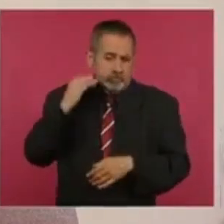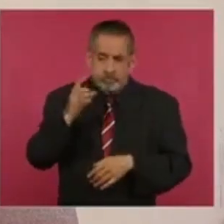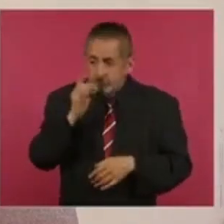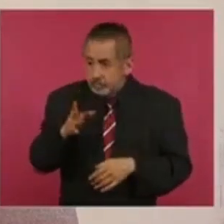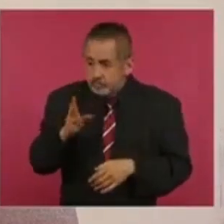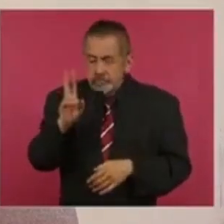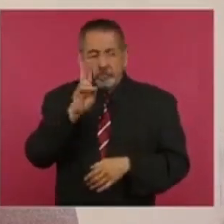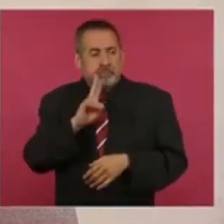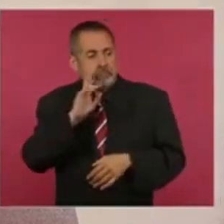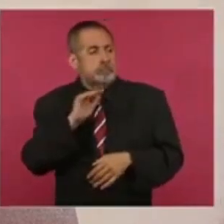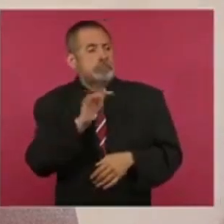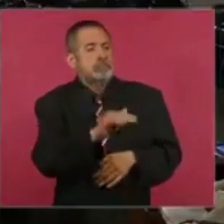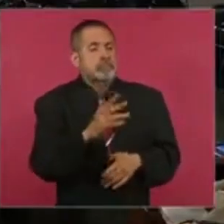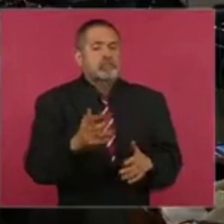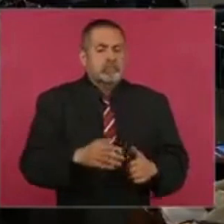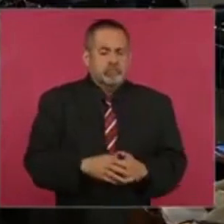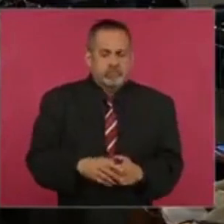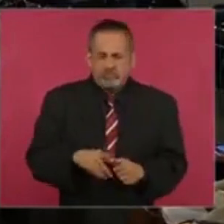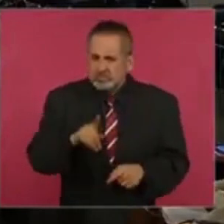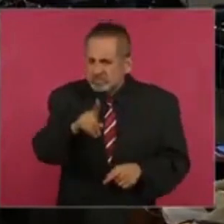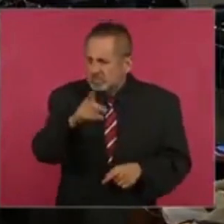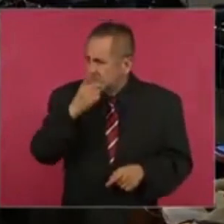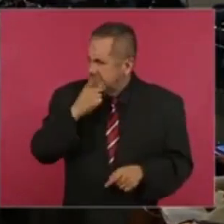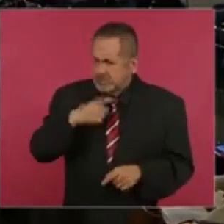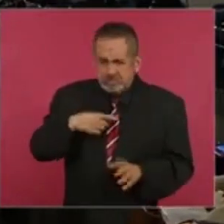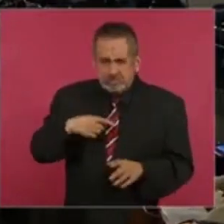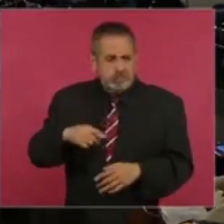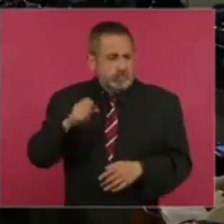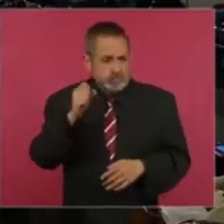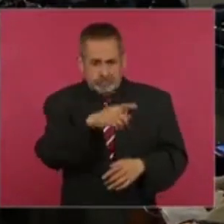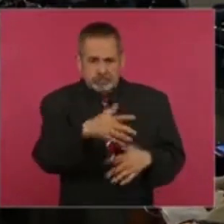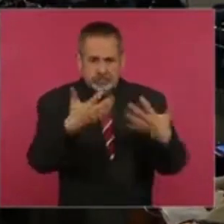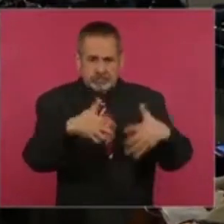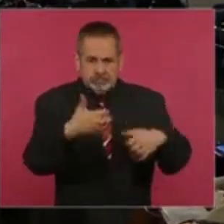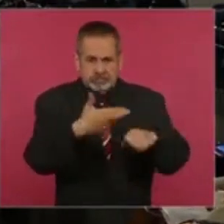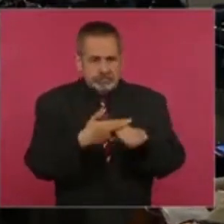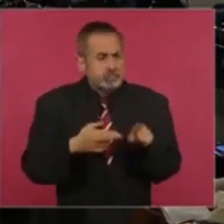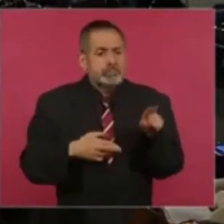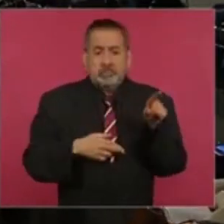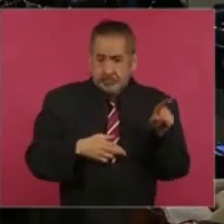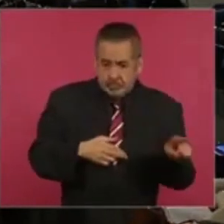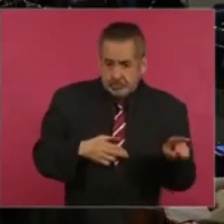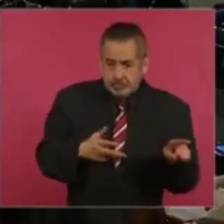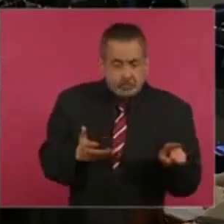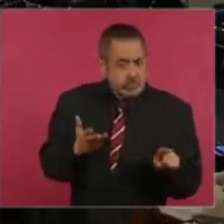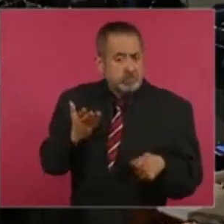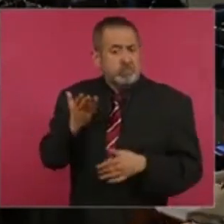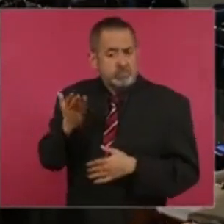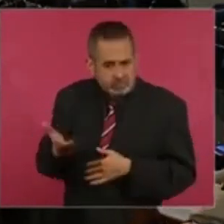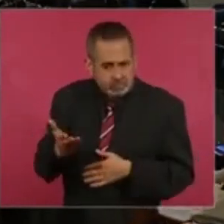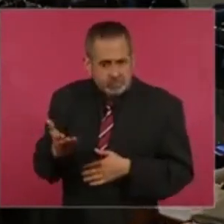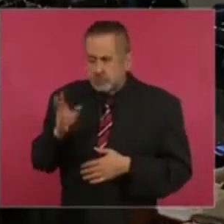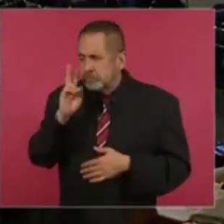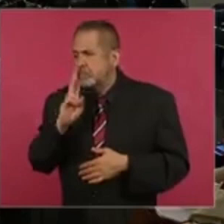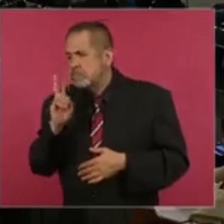cabo. Tengo entendido que la propia empresa pidió el